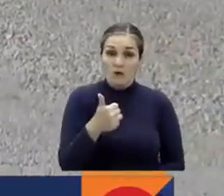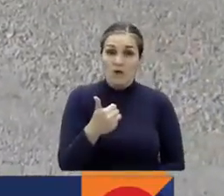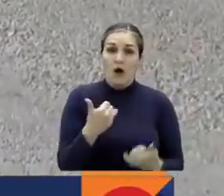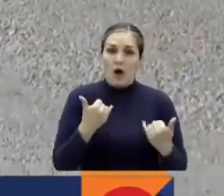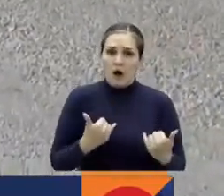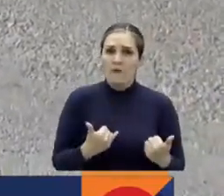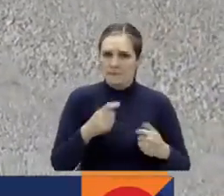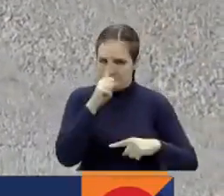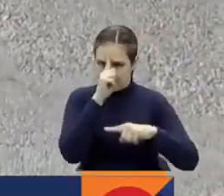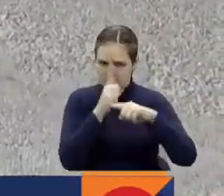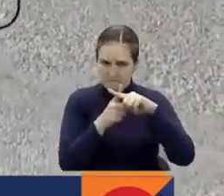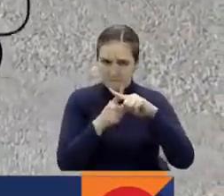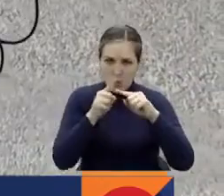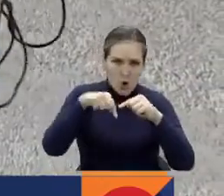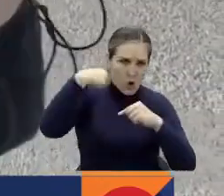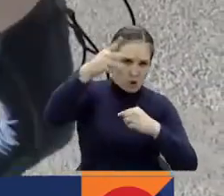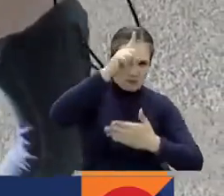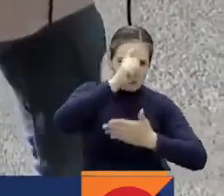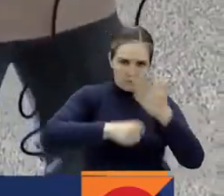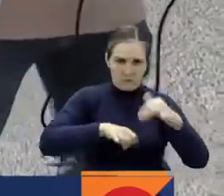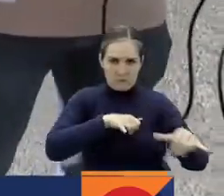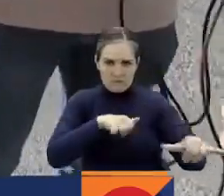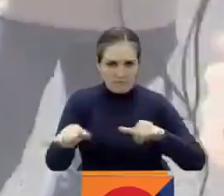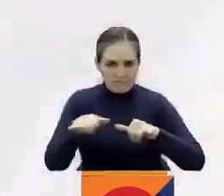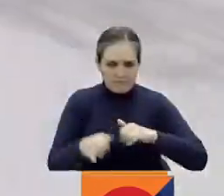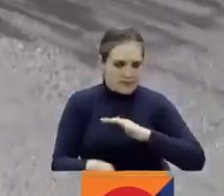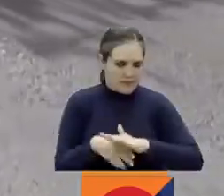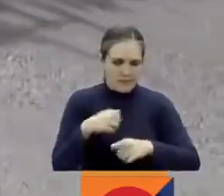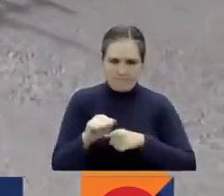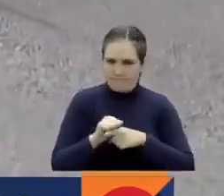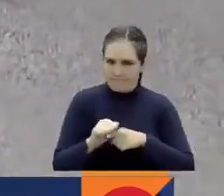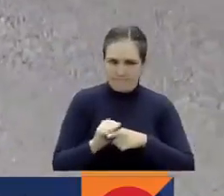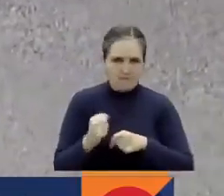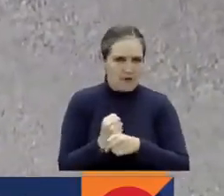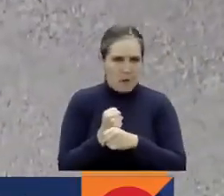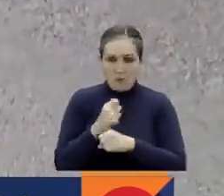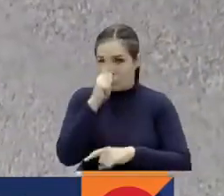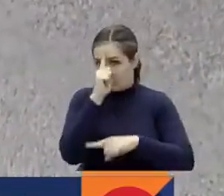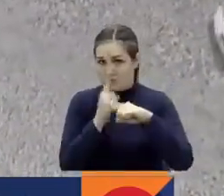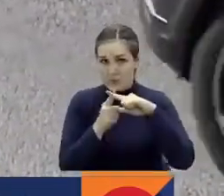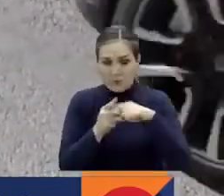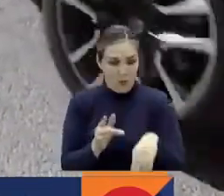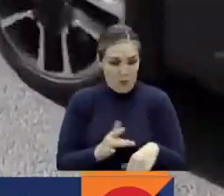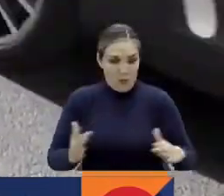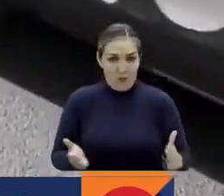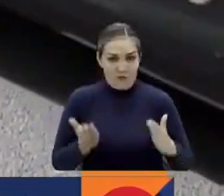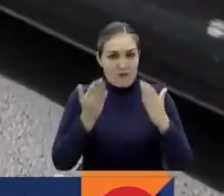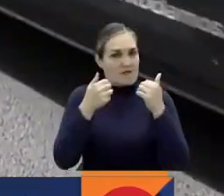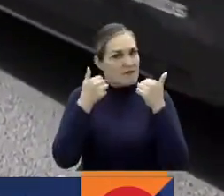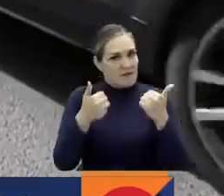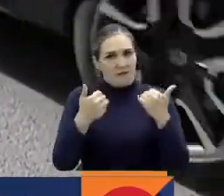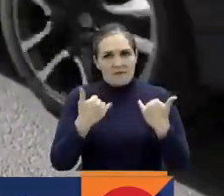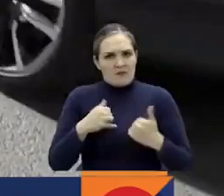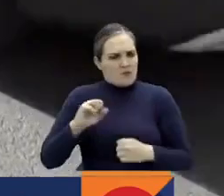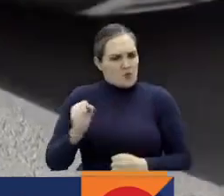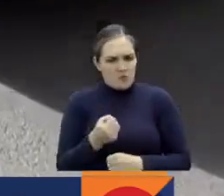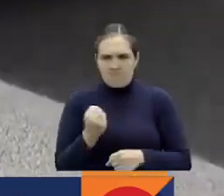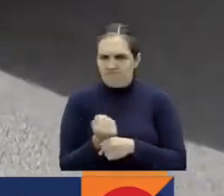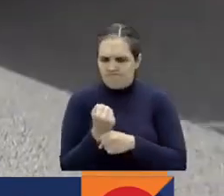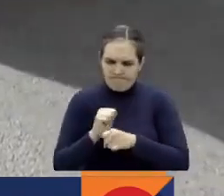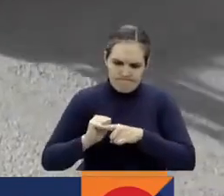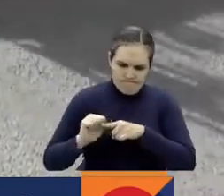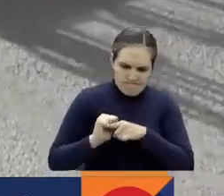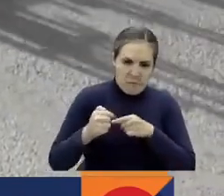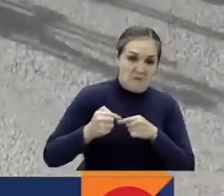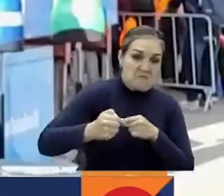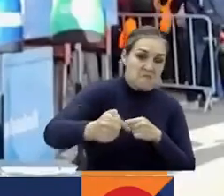sabor de boca esta carrera. De seguir trabajando, fue muy dura, motivado, feliz de seguir trabajando duro, a ver qué tal se nos dan las